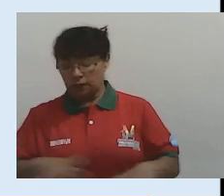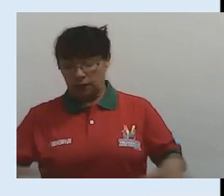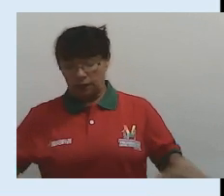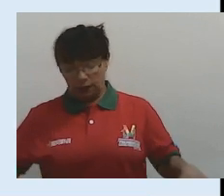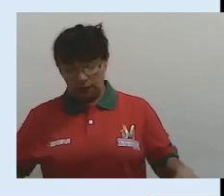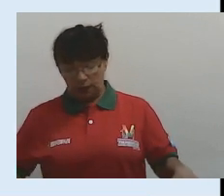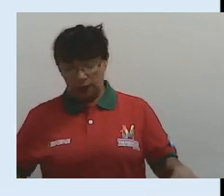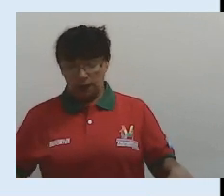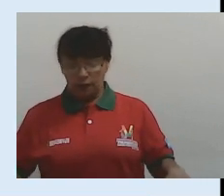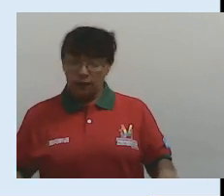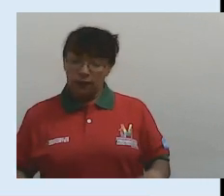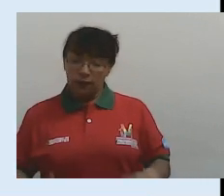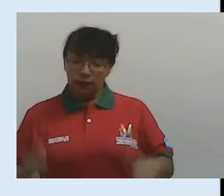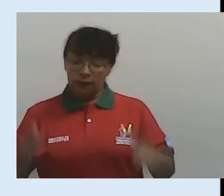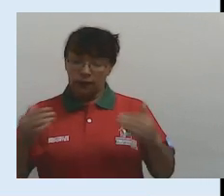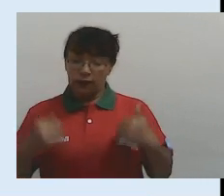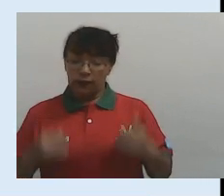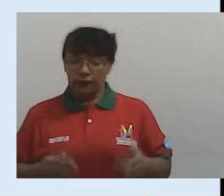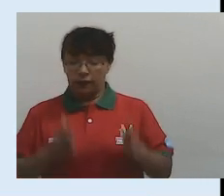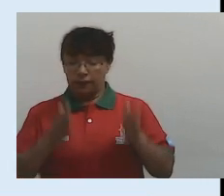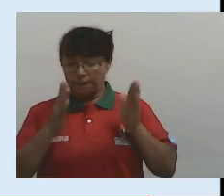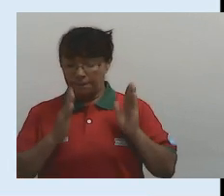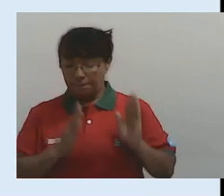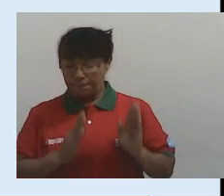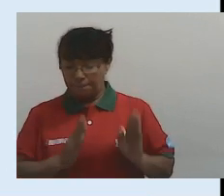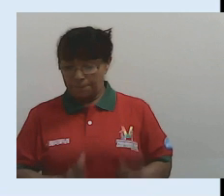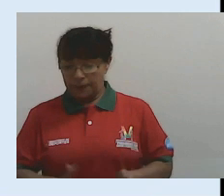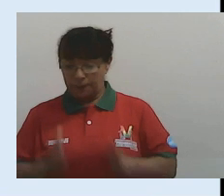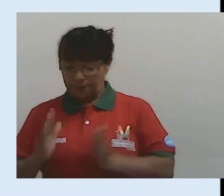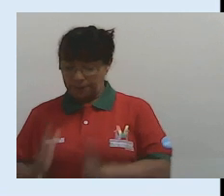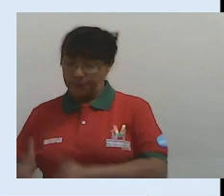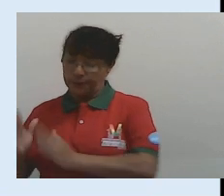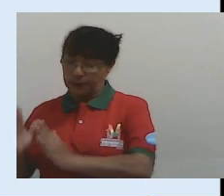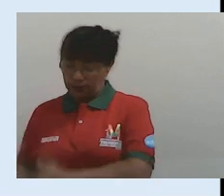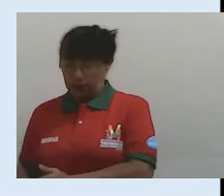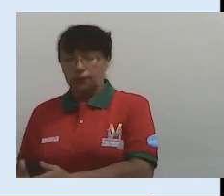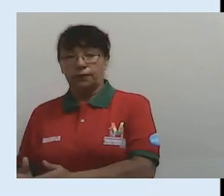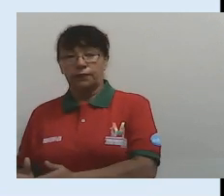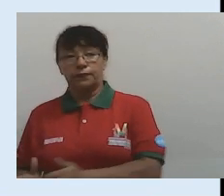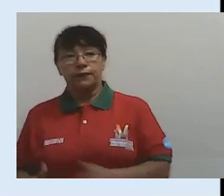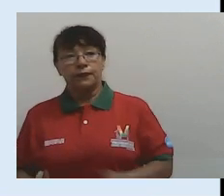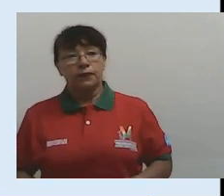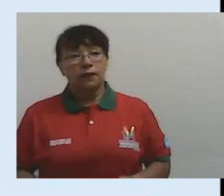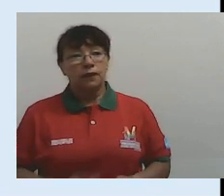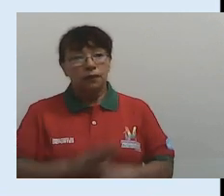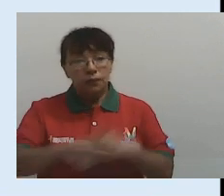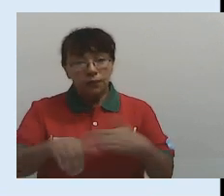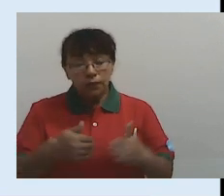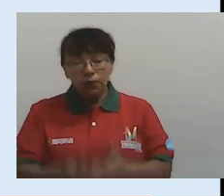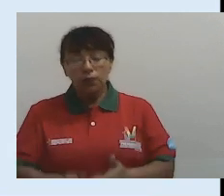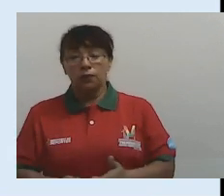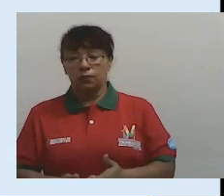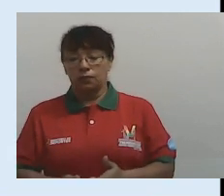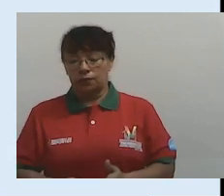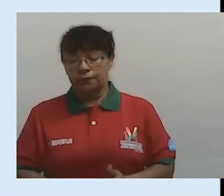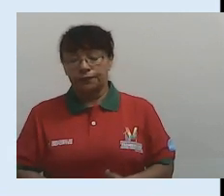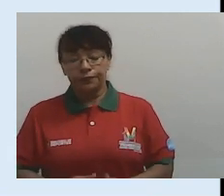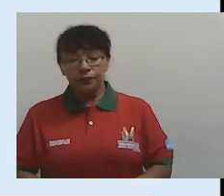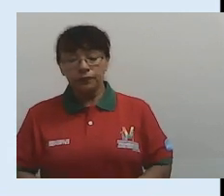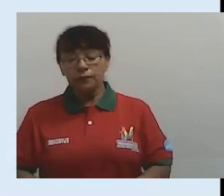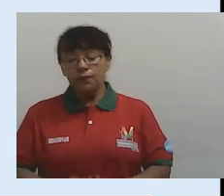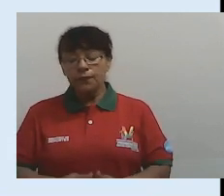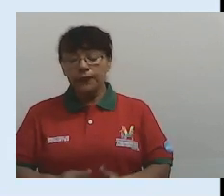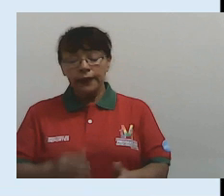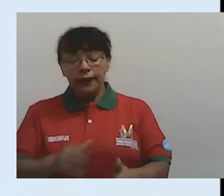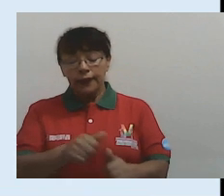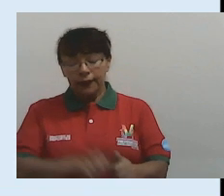resultados, una gigantografía, que tiene que ser llenado de inmediato. Cada equipo participa en